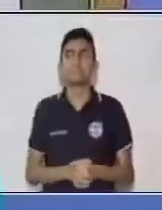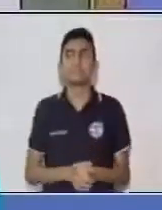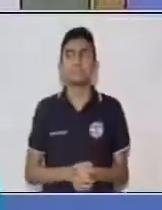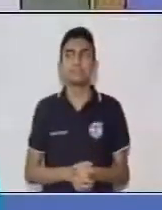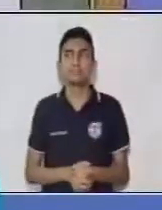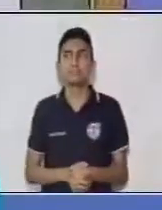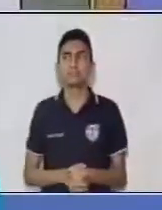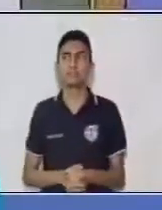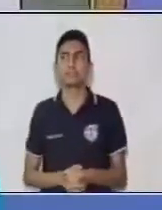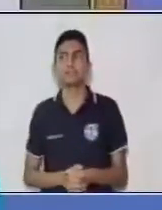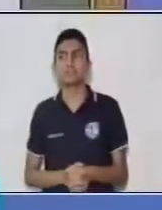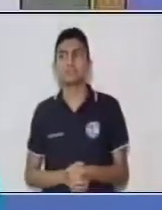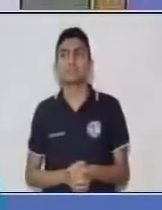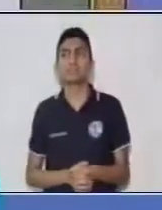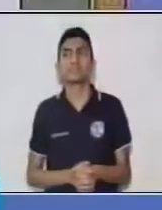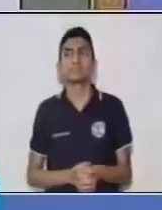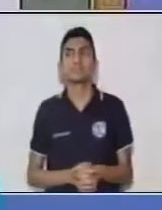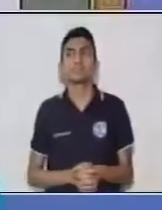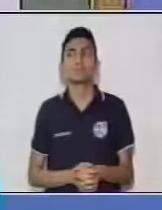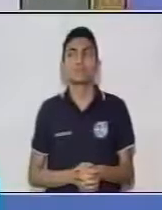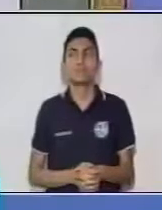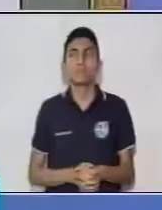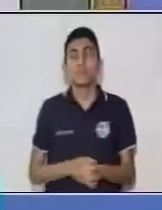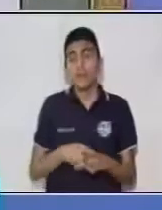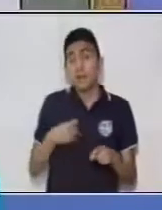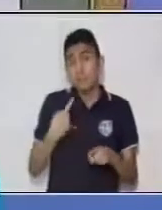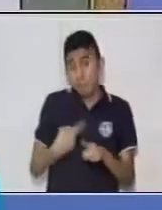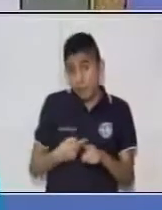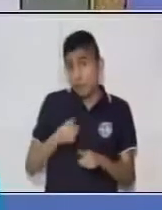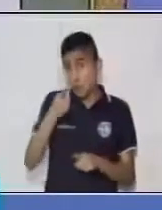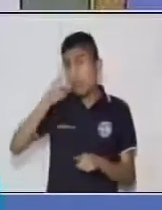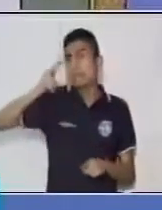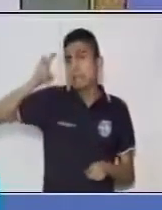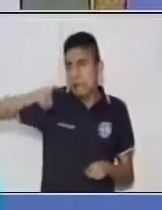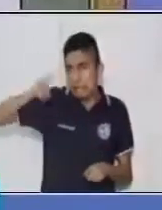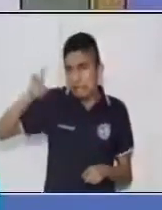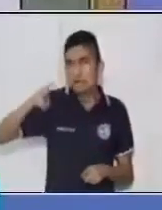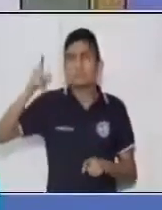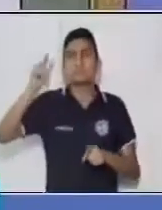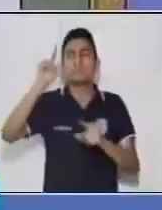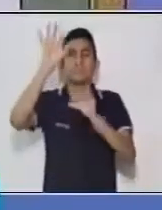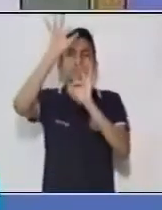queda de esta forma, pero lo necesito girar